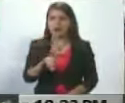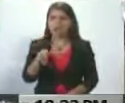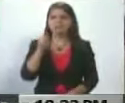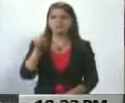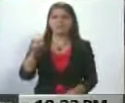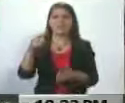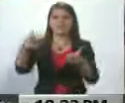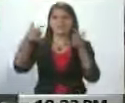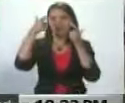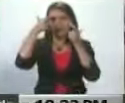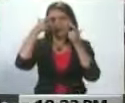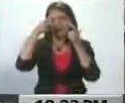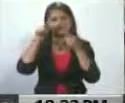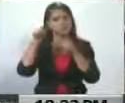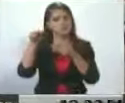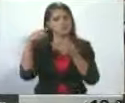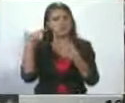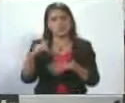comandante Chávez.